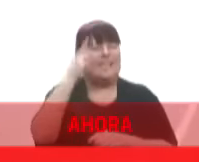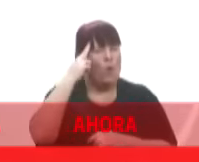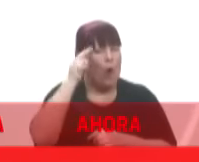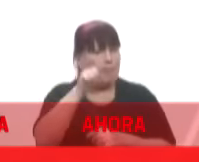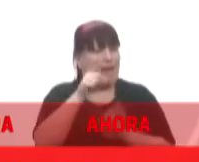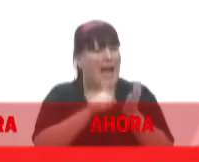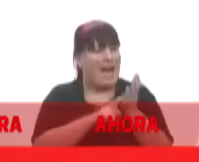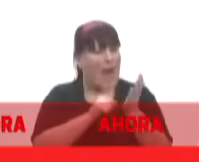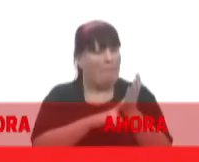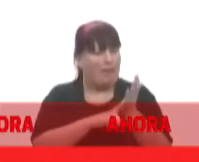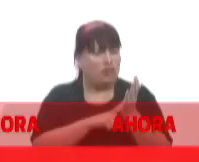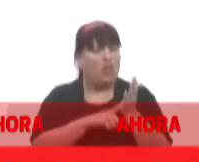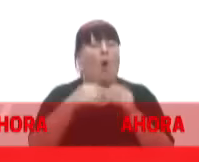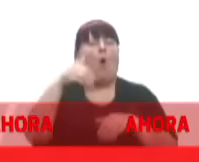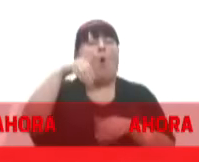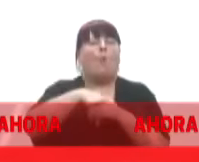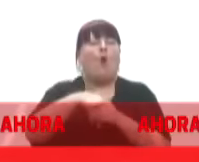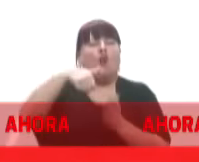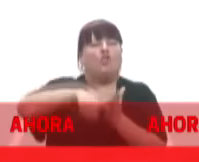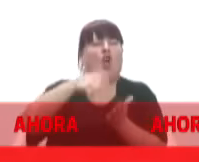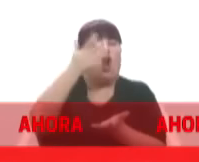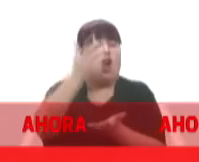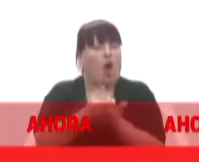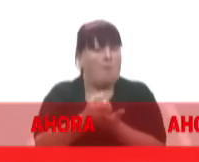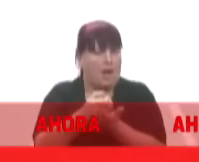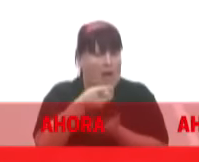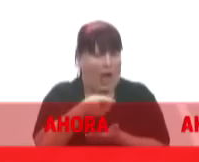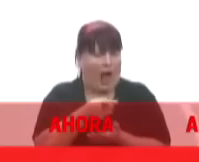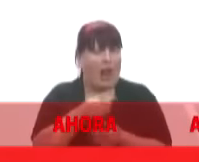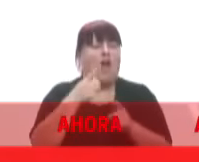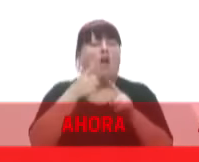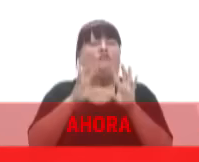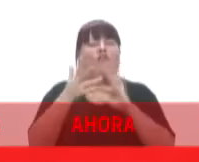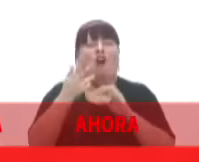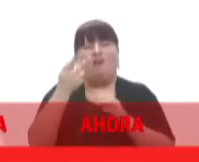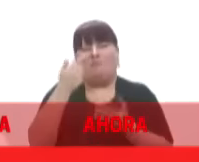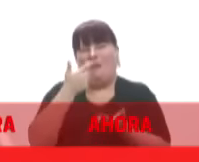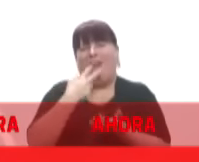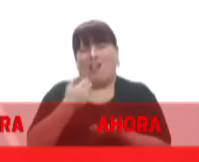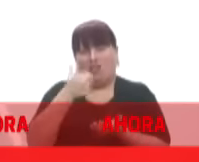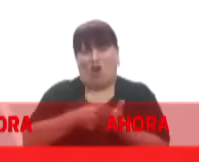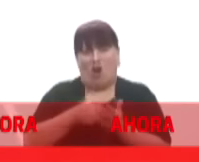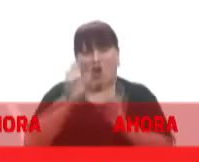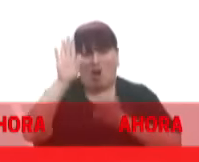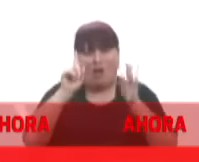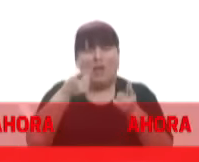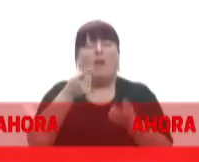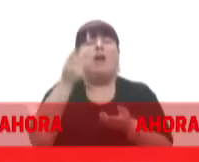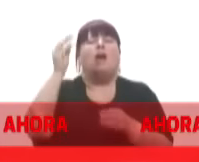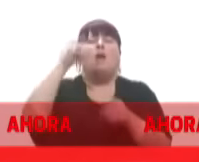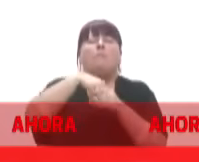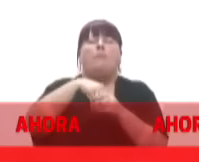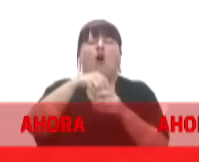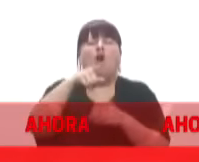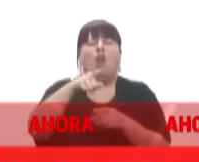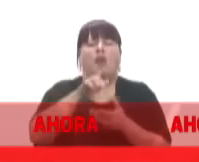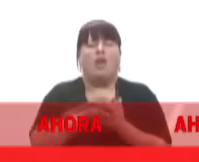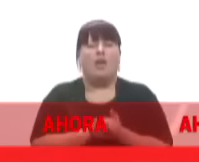reglamento para que se vote nominalmente y por medios electrónicos la incorporación